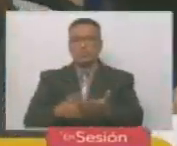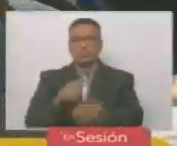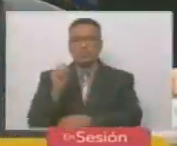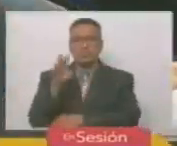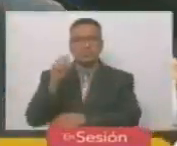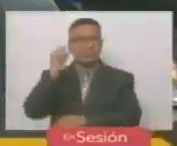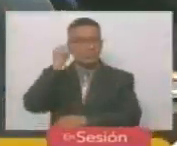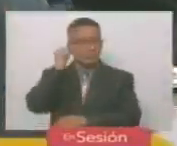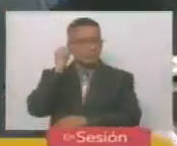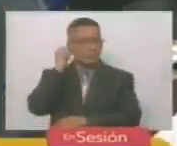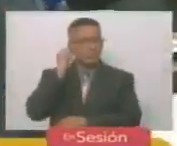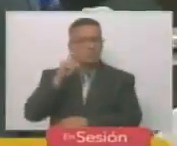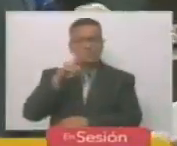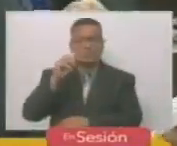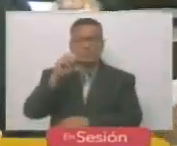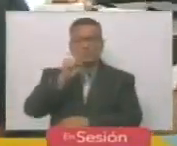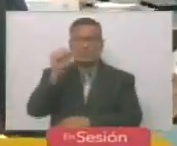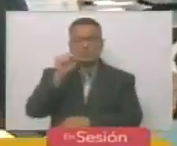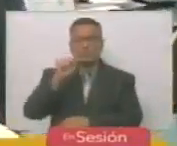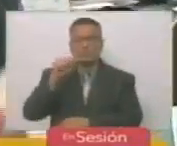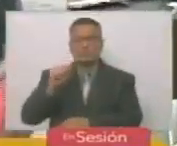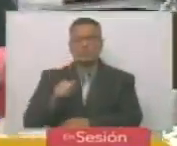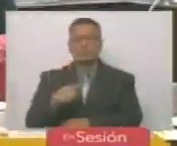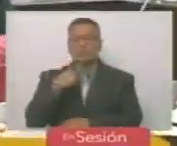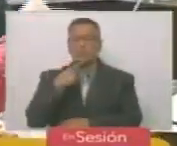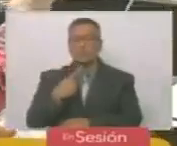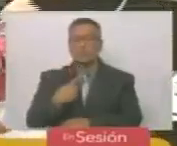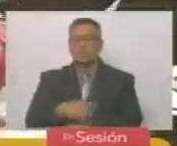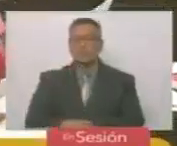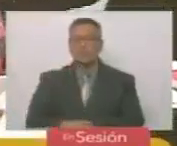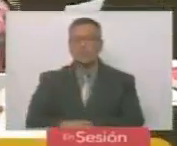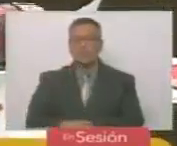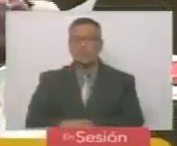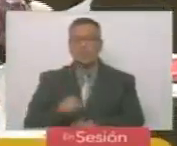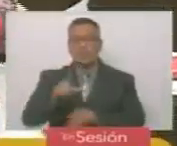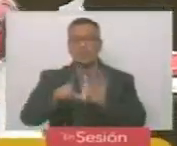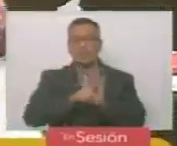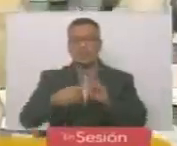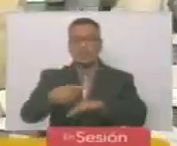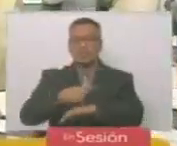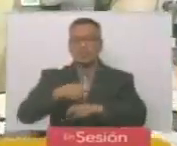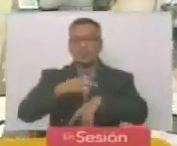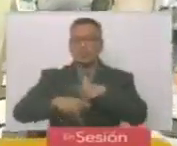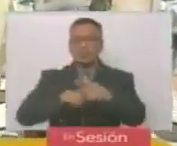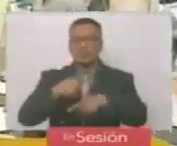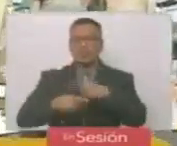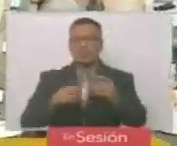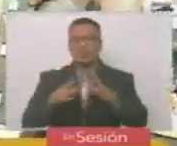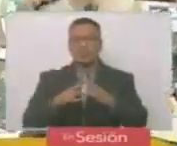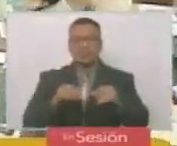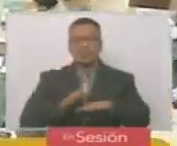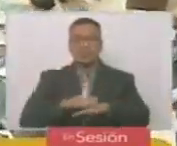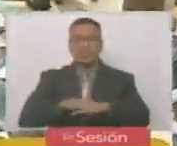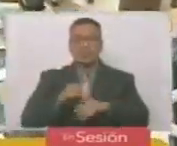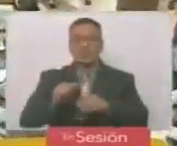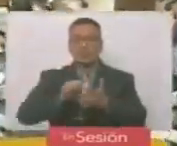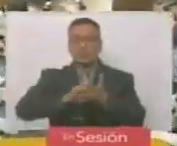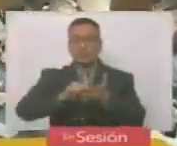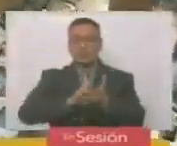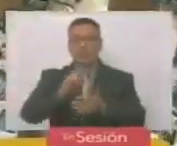diputada Rosa León, quien señalaba que esta ley busca desarrollar lo contemplado en el